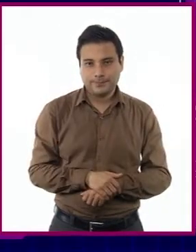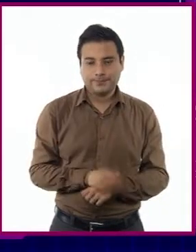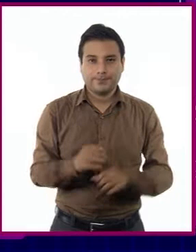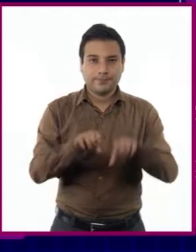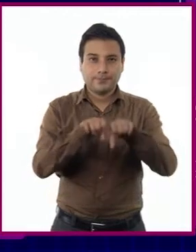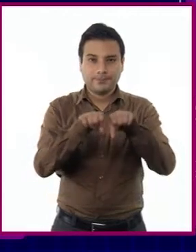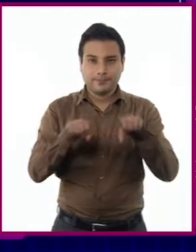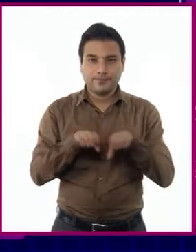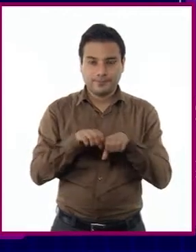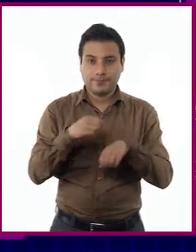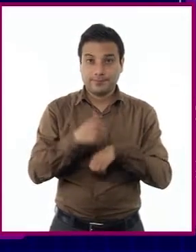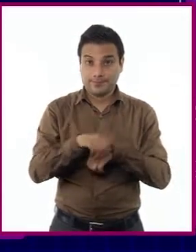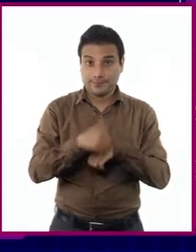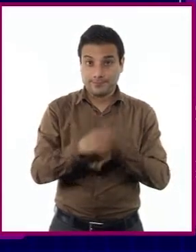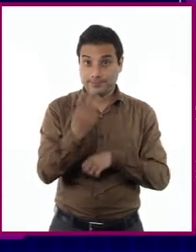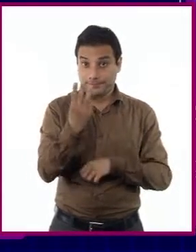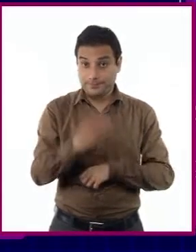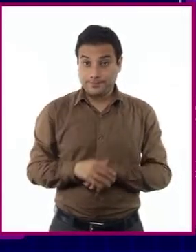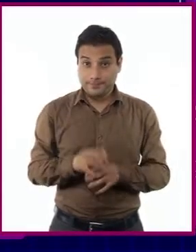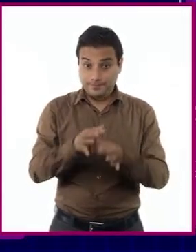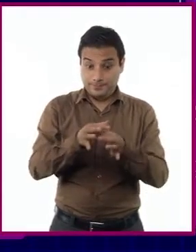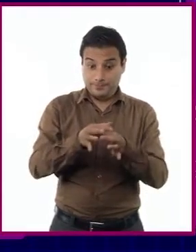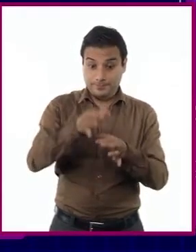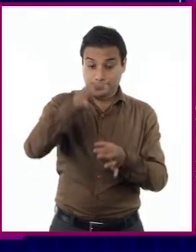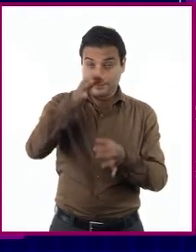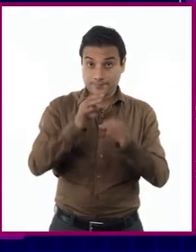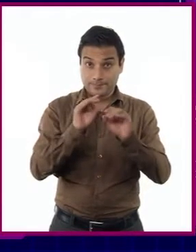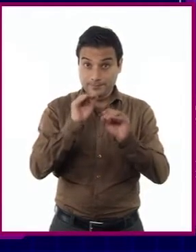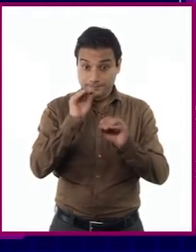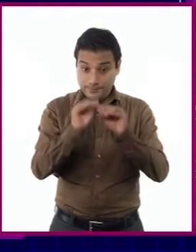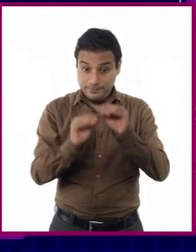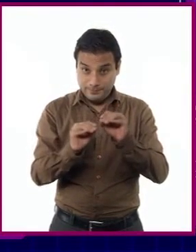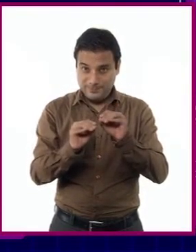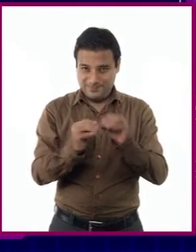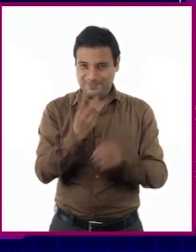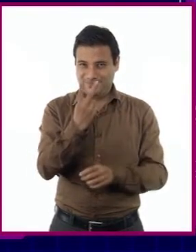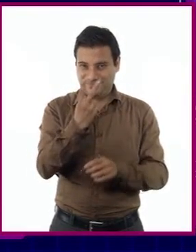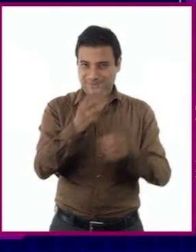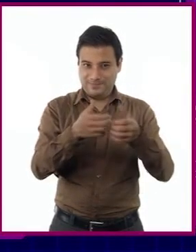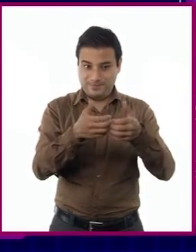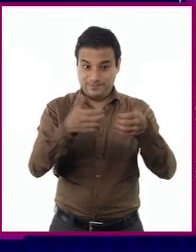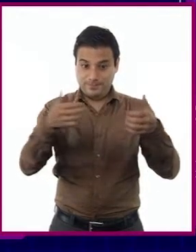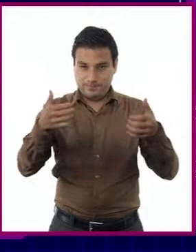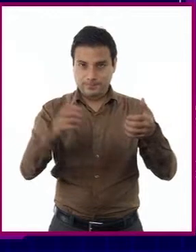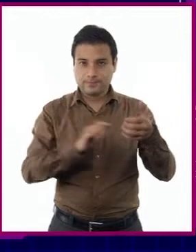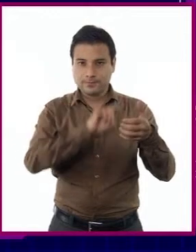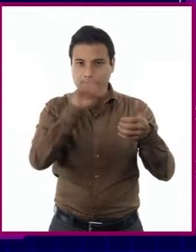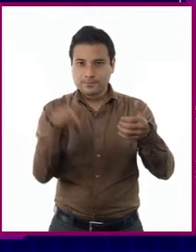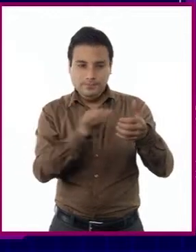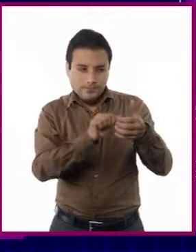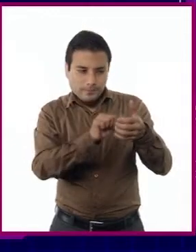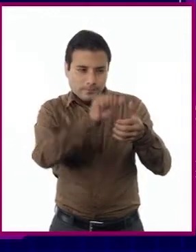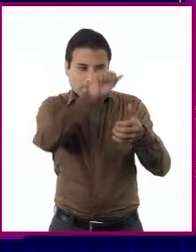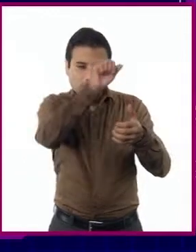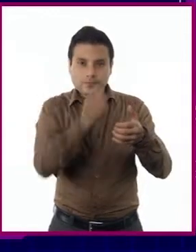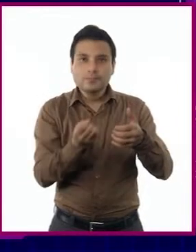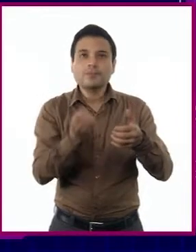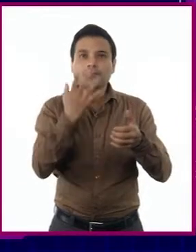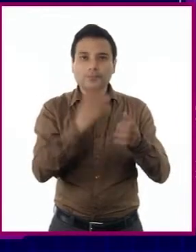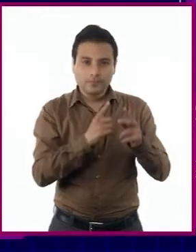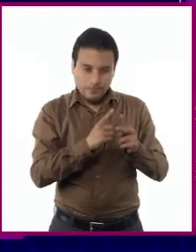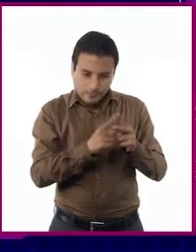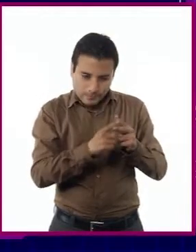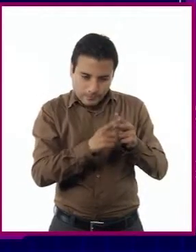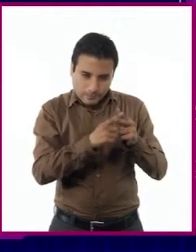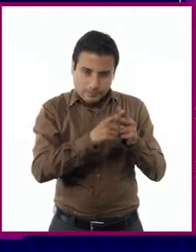equipo 3 construyó los tubos y para cada uno tomó la medida de su altura luego